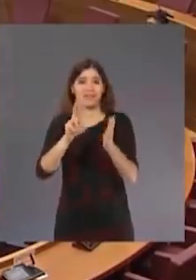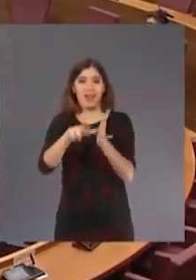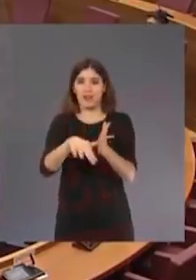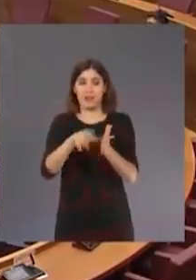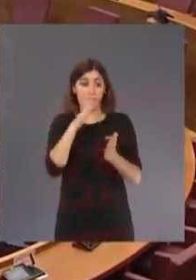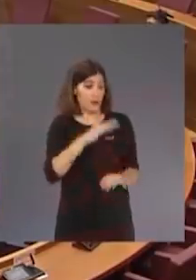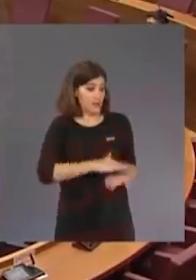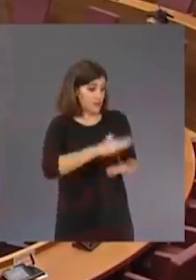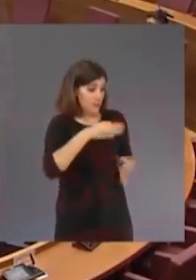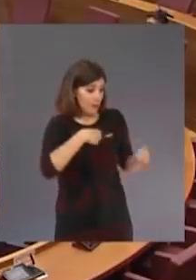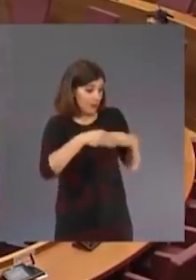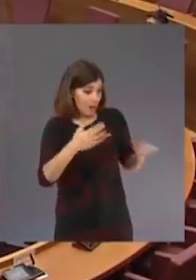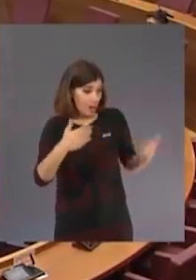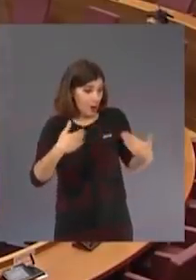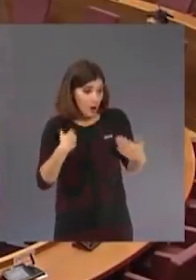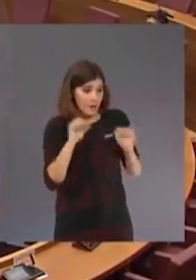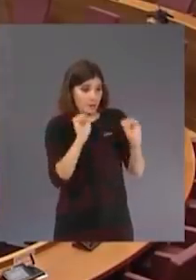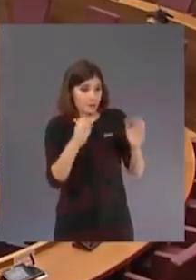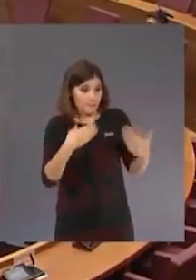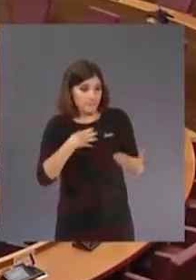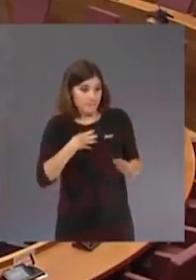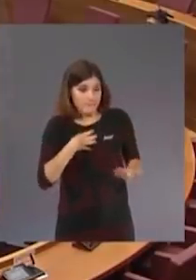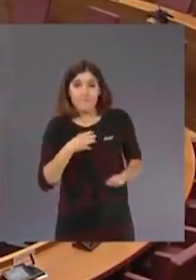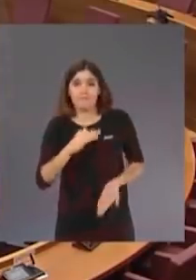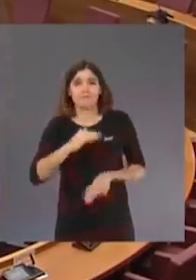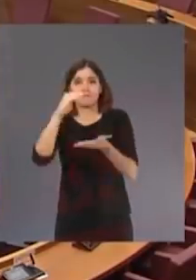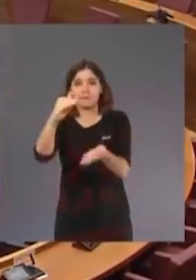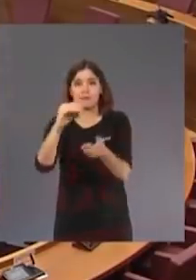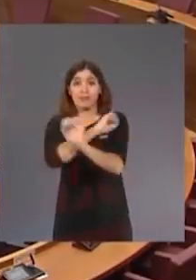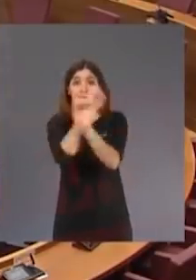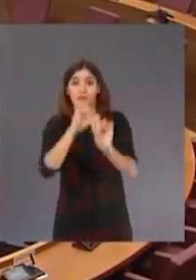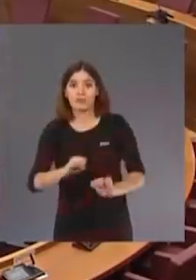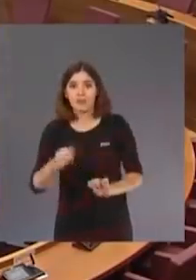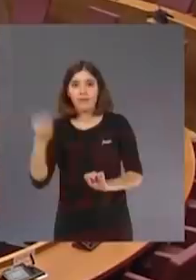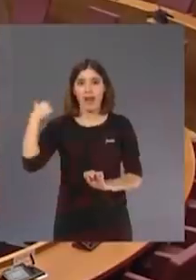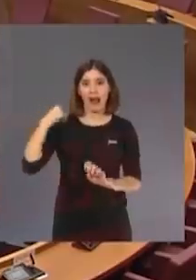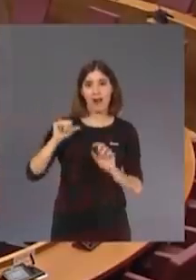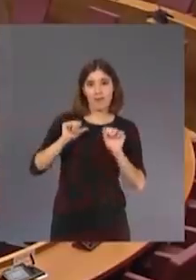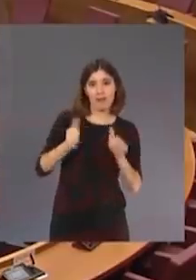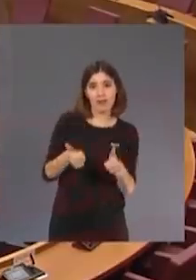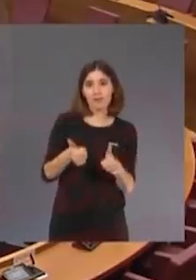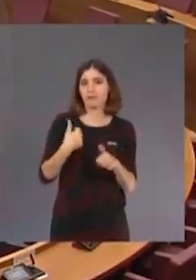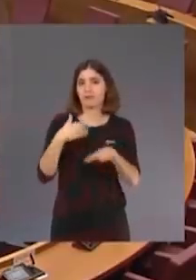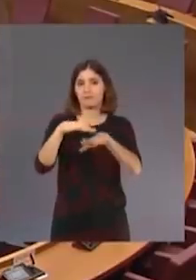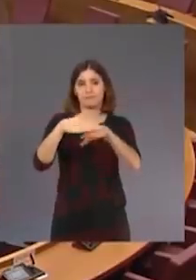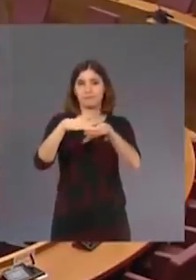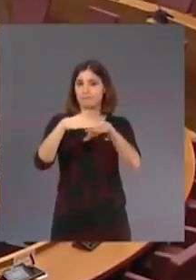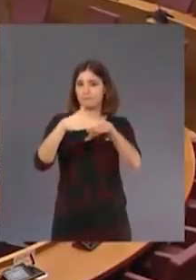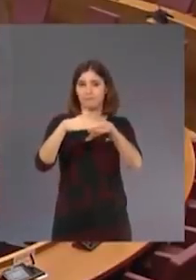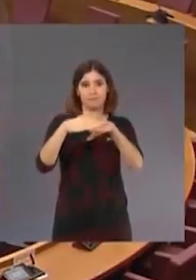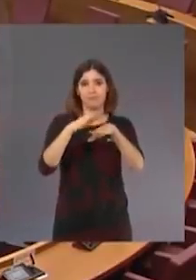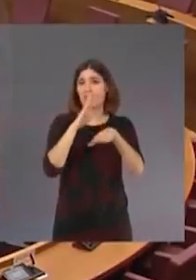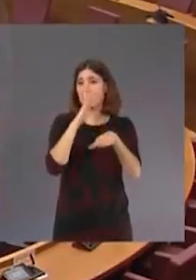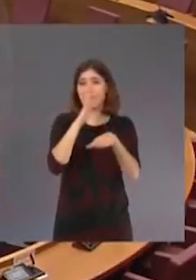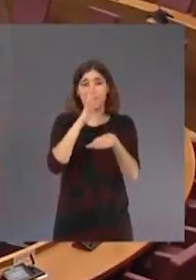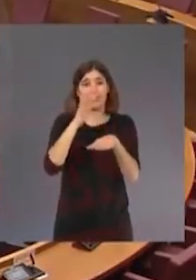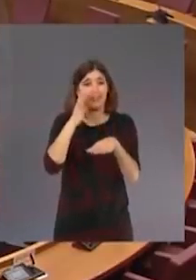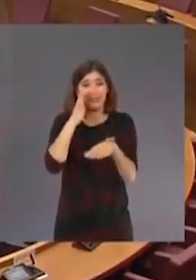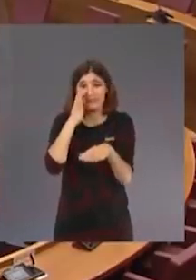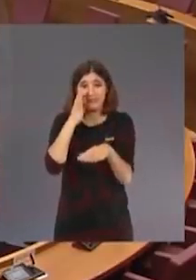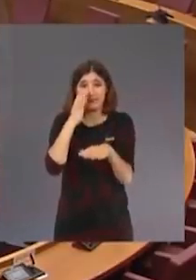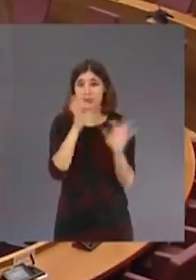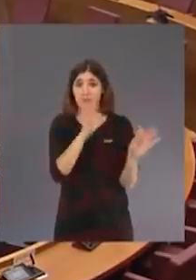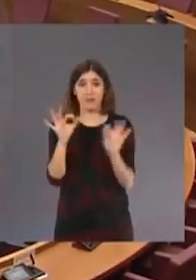el mundo, a toda la población, test, sabríamos cómo desescalar, cómo salir, cómo recuperar la libertad perdida. Ahora